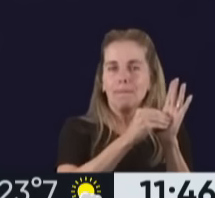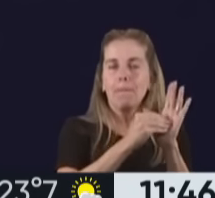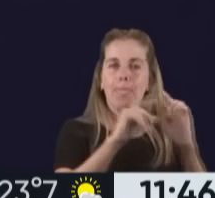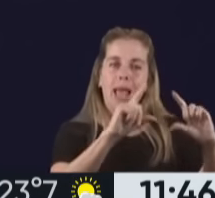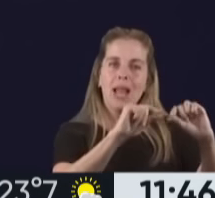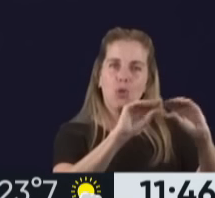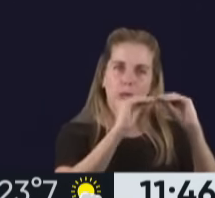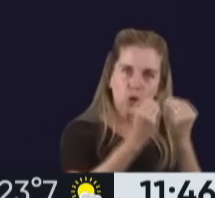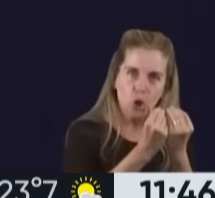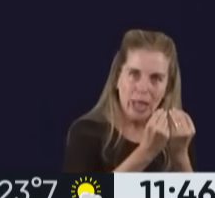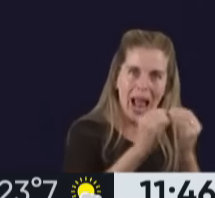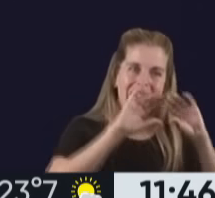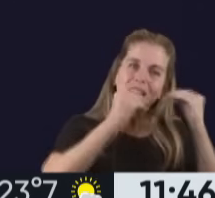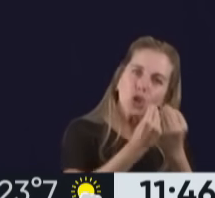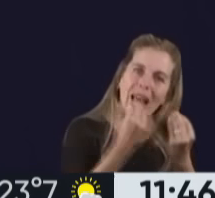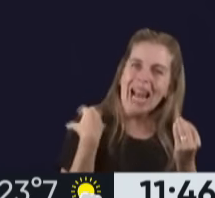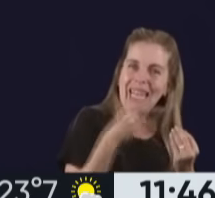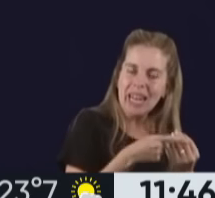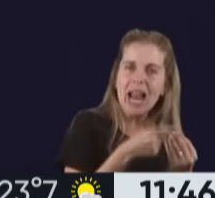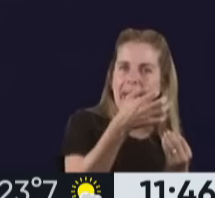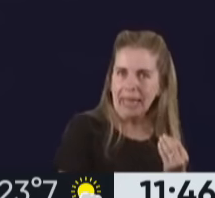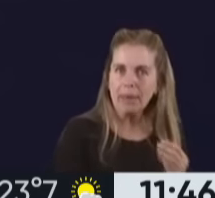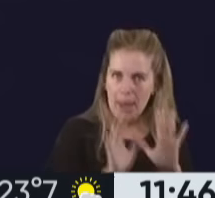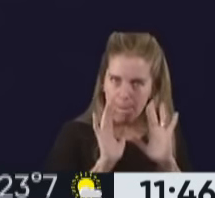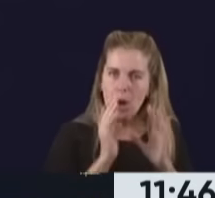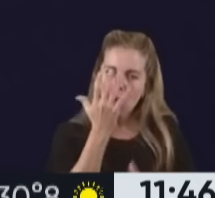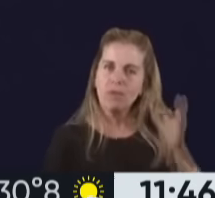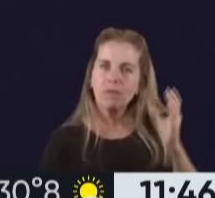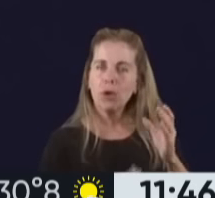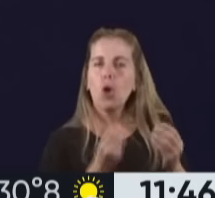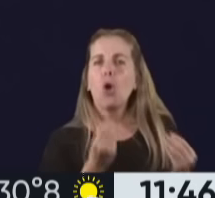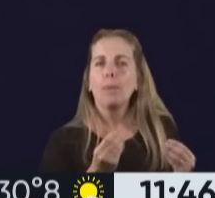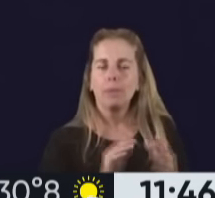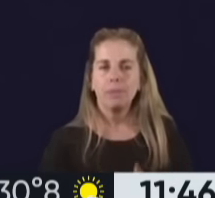está bien, el número global, pero quedó un error en la distribución.